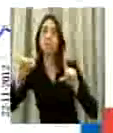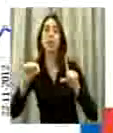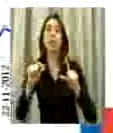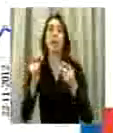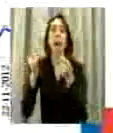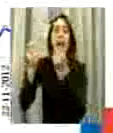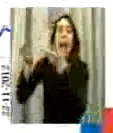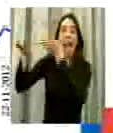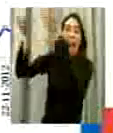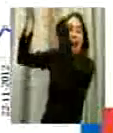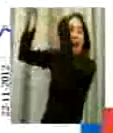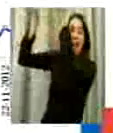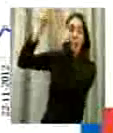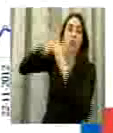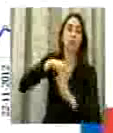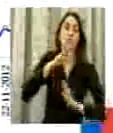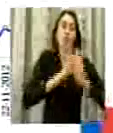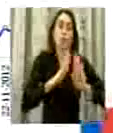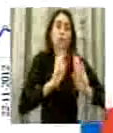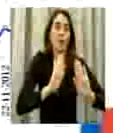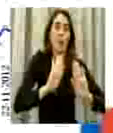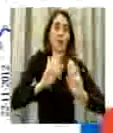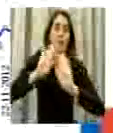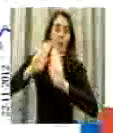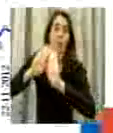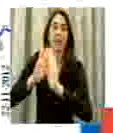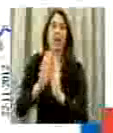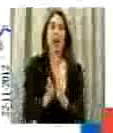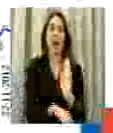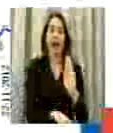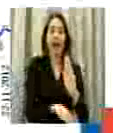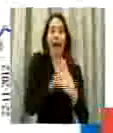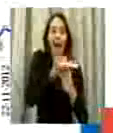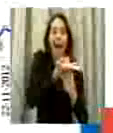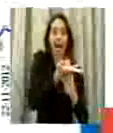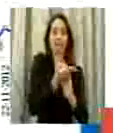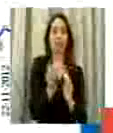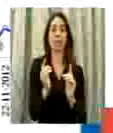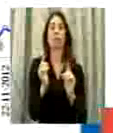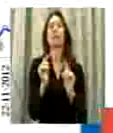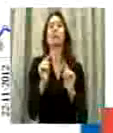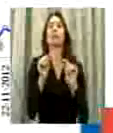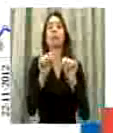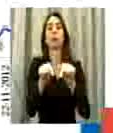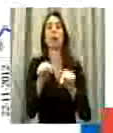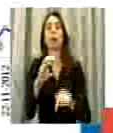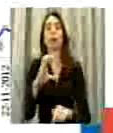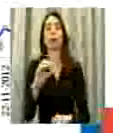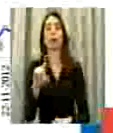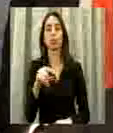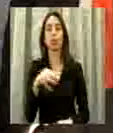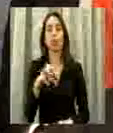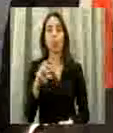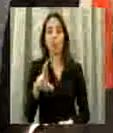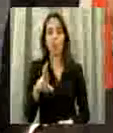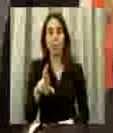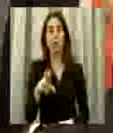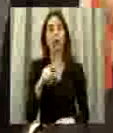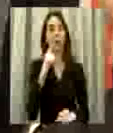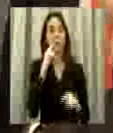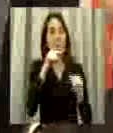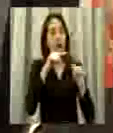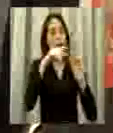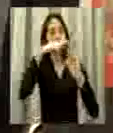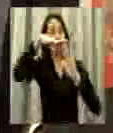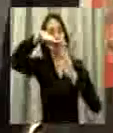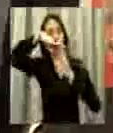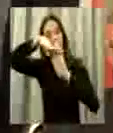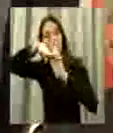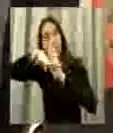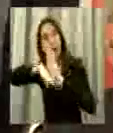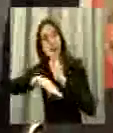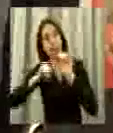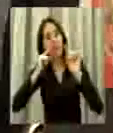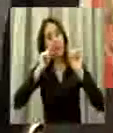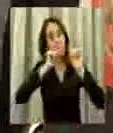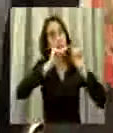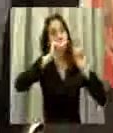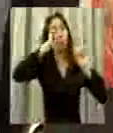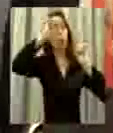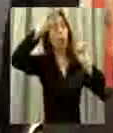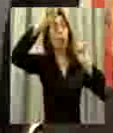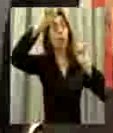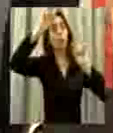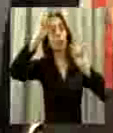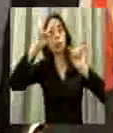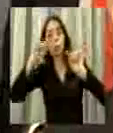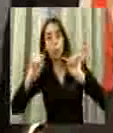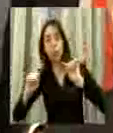alzas, y en las bajas las hemos traspasado íntegramente a los consumidores. Y eso es lo que estamos viviendo hoy día, un ciclo de baja que ha